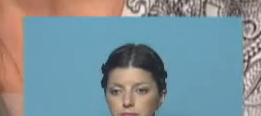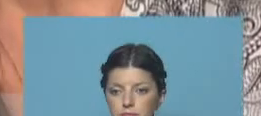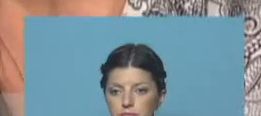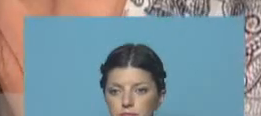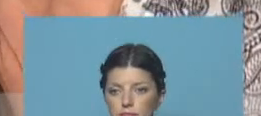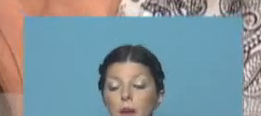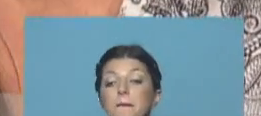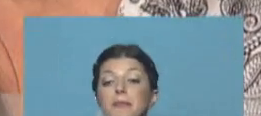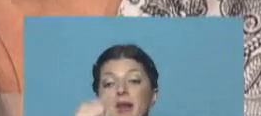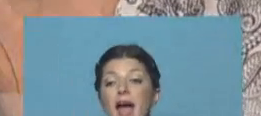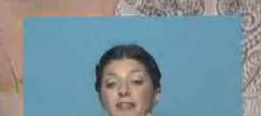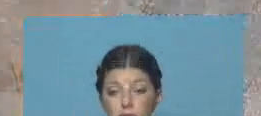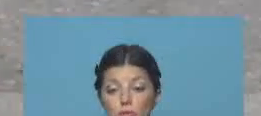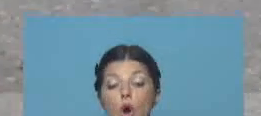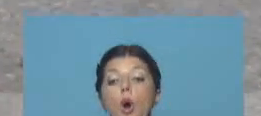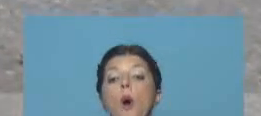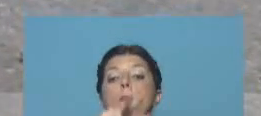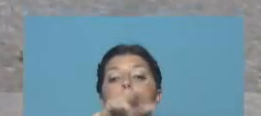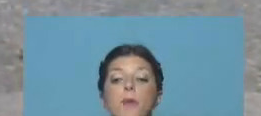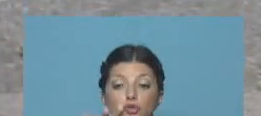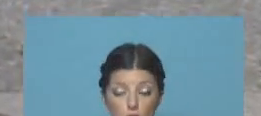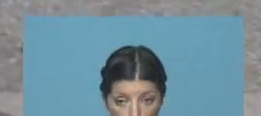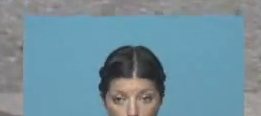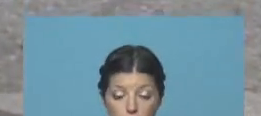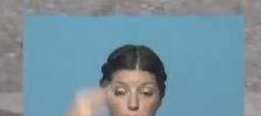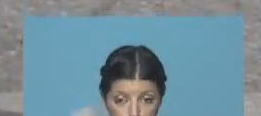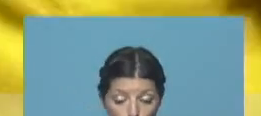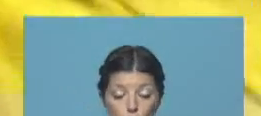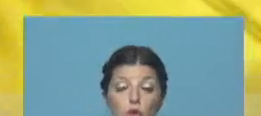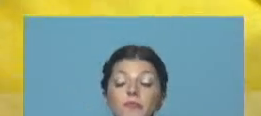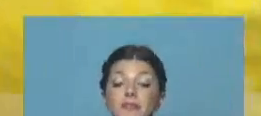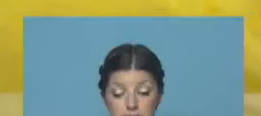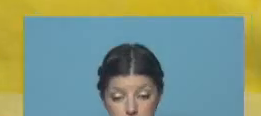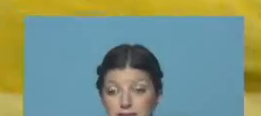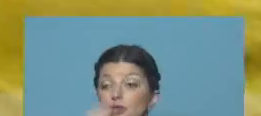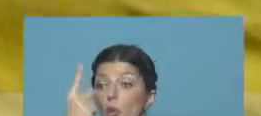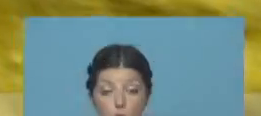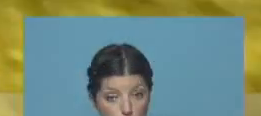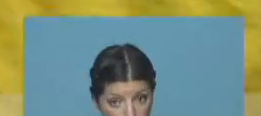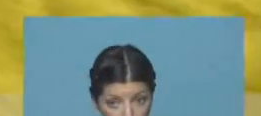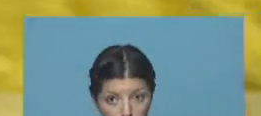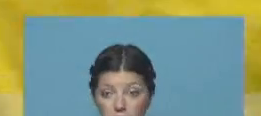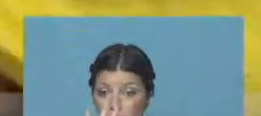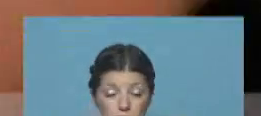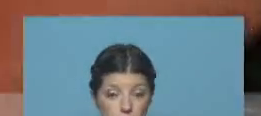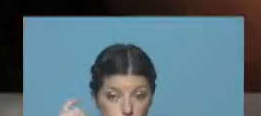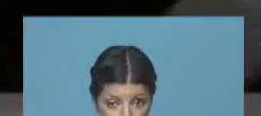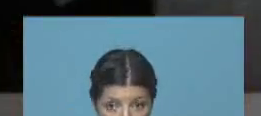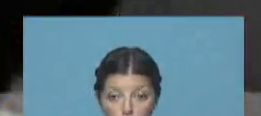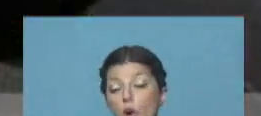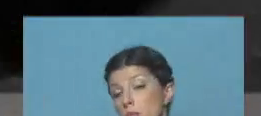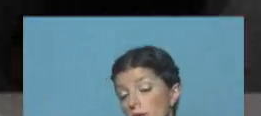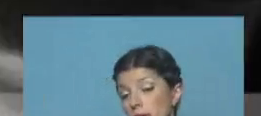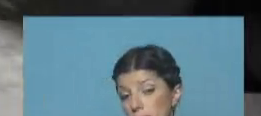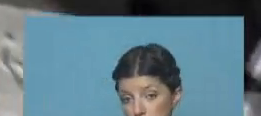primer artículo del protocolo de Ushuaia, que es aquel que dice que cuando un gobierno rompe el orden democrático, bueno, puede ser apartado